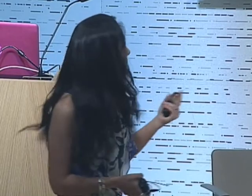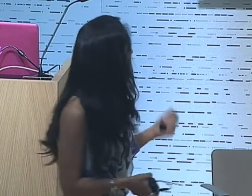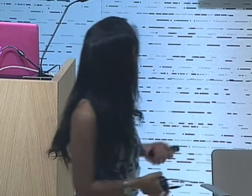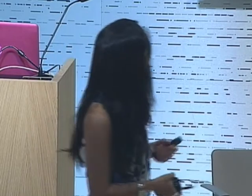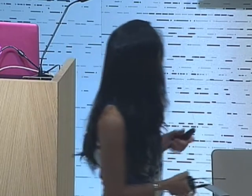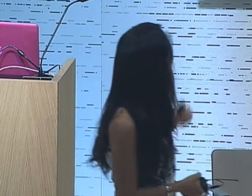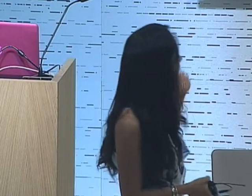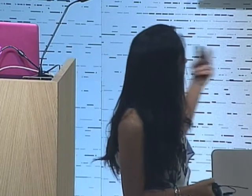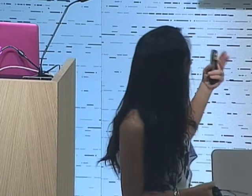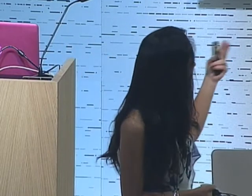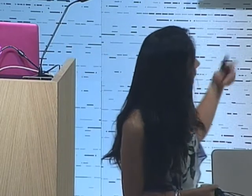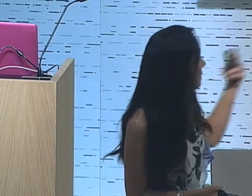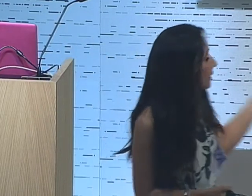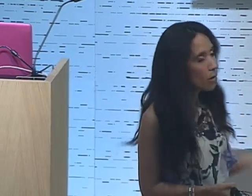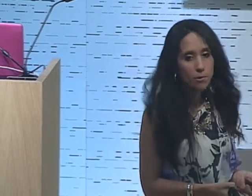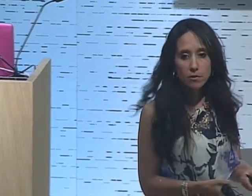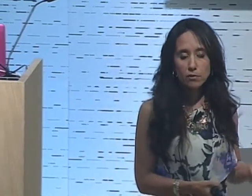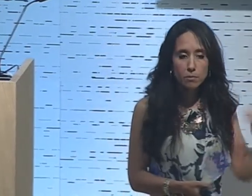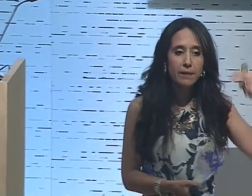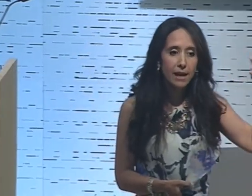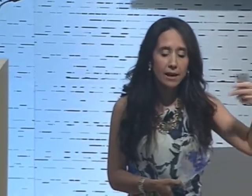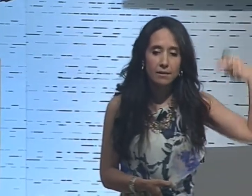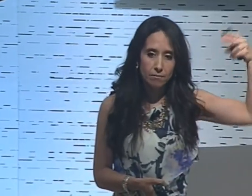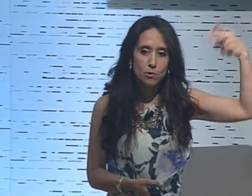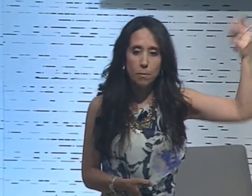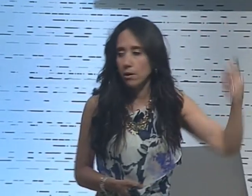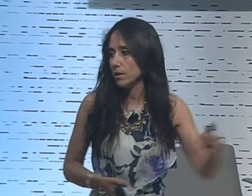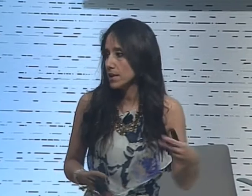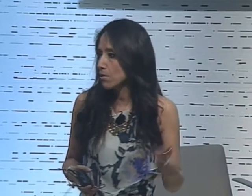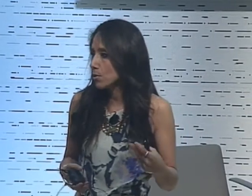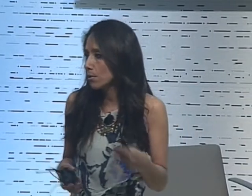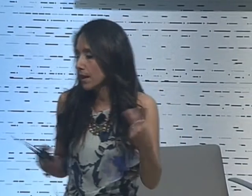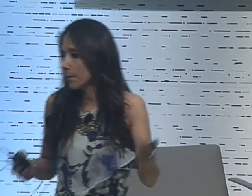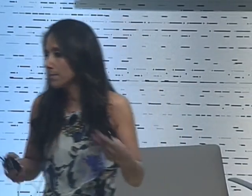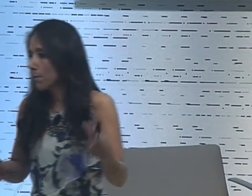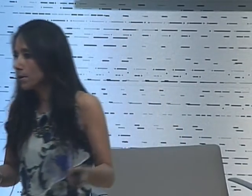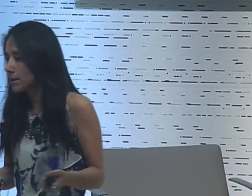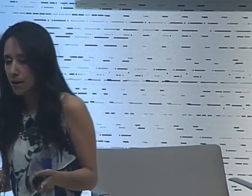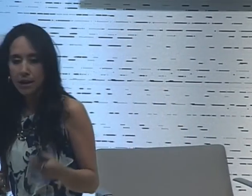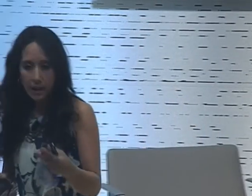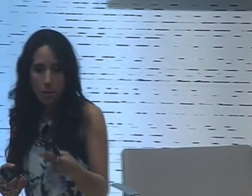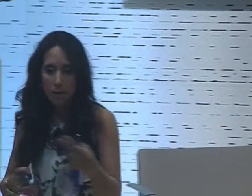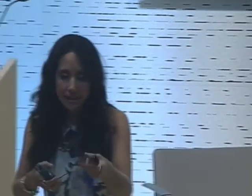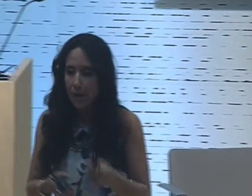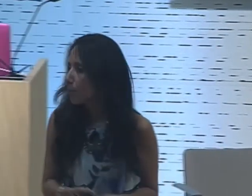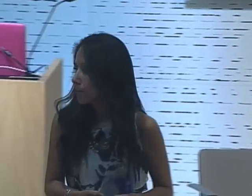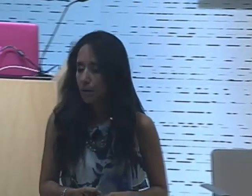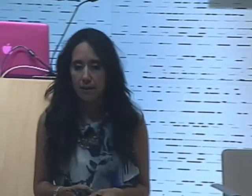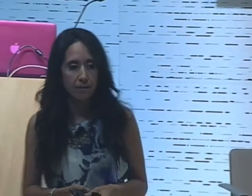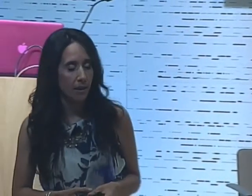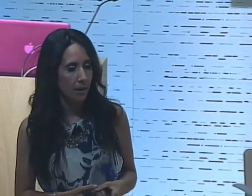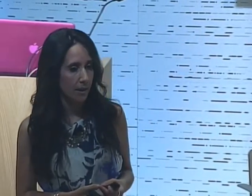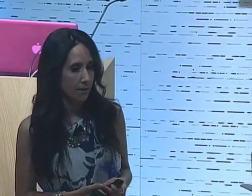y de habilidades, accediendo a procesos mentales superiores. Ya no solo es nada más memorizar. Y como